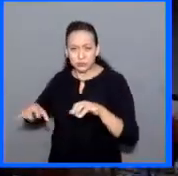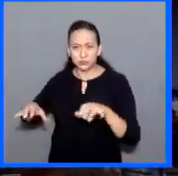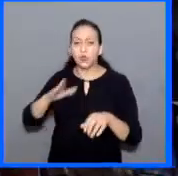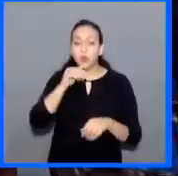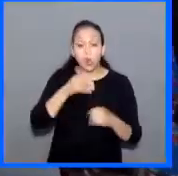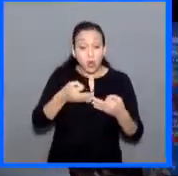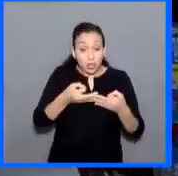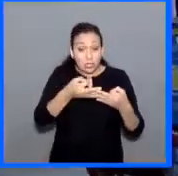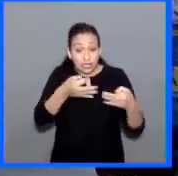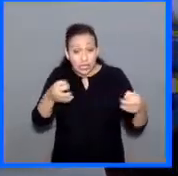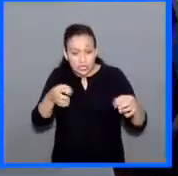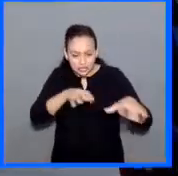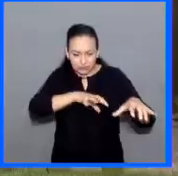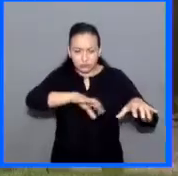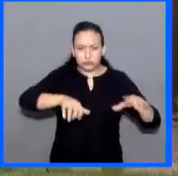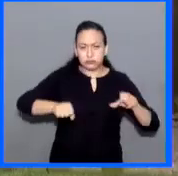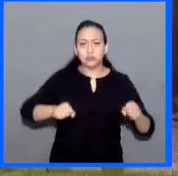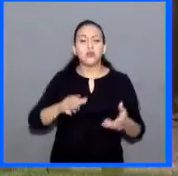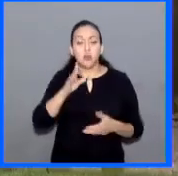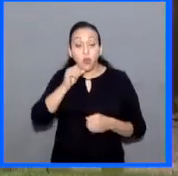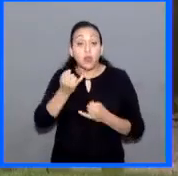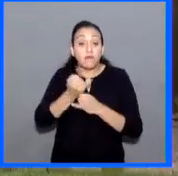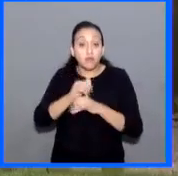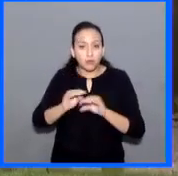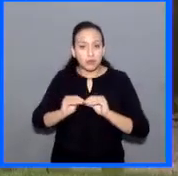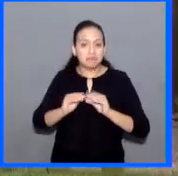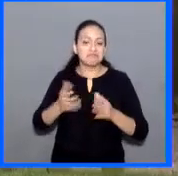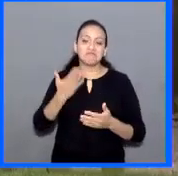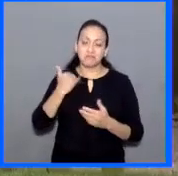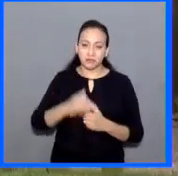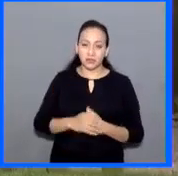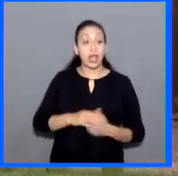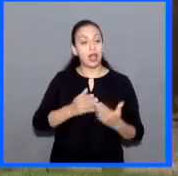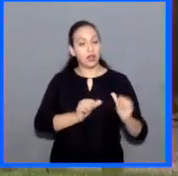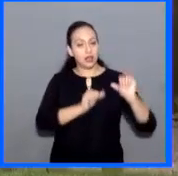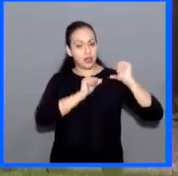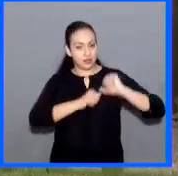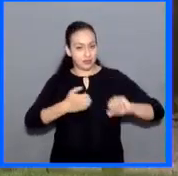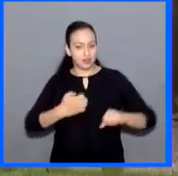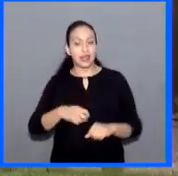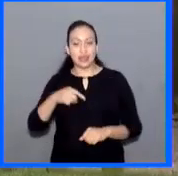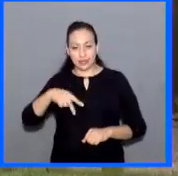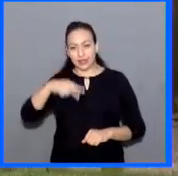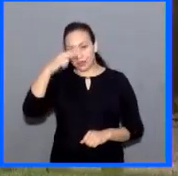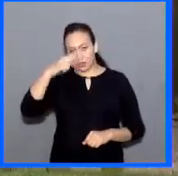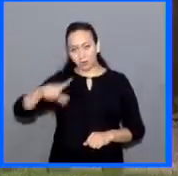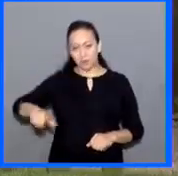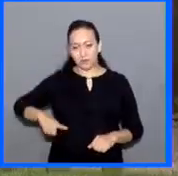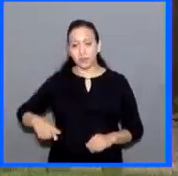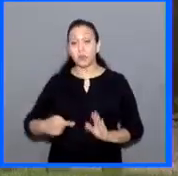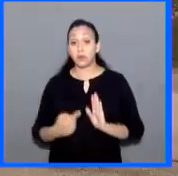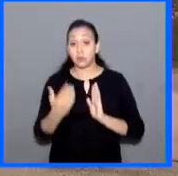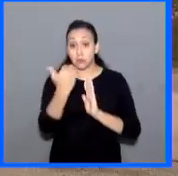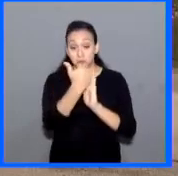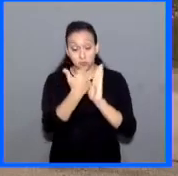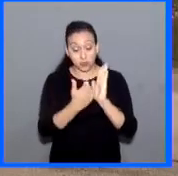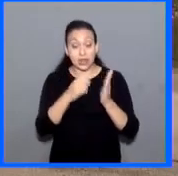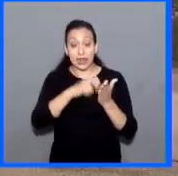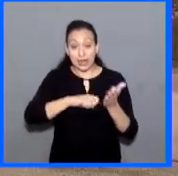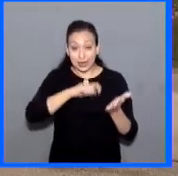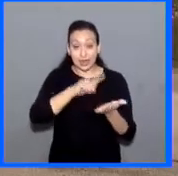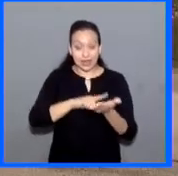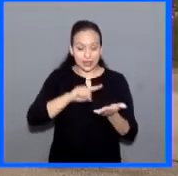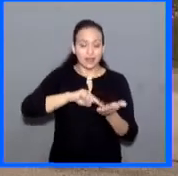libre, previa e informada, mientras que autoridades del Estado mexicano presentaron el contenido de la reforma al artículo